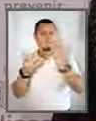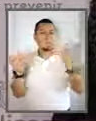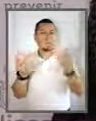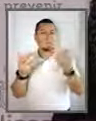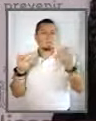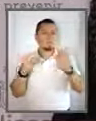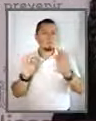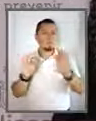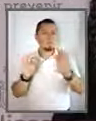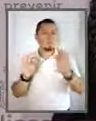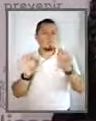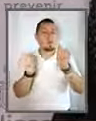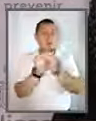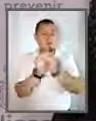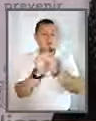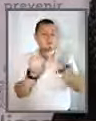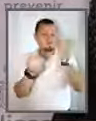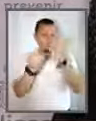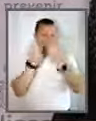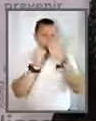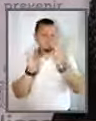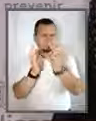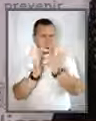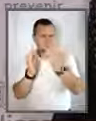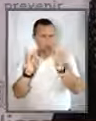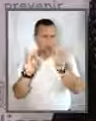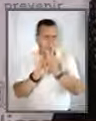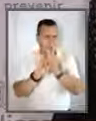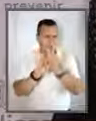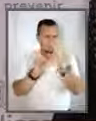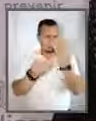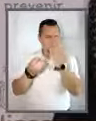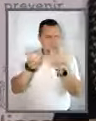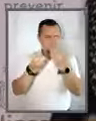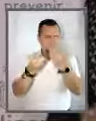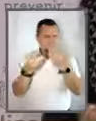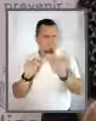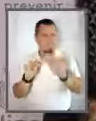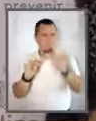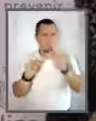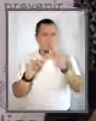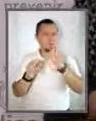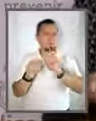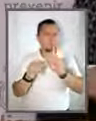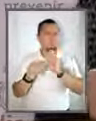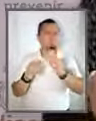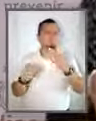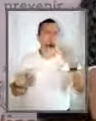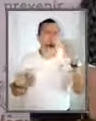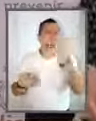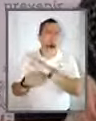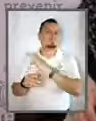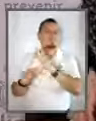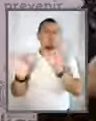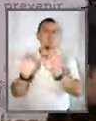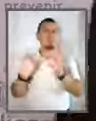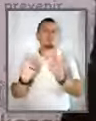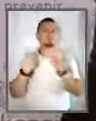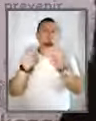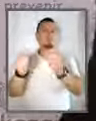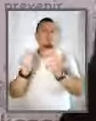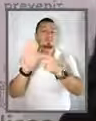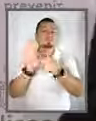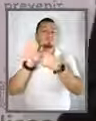este tipo de reactivo y la manera en la que se evidencia a través de un certificado